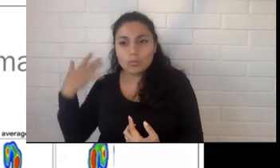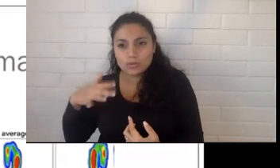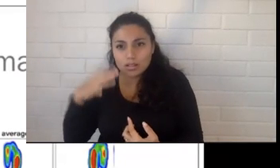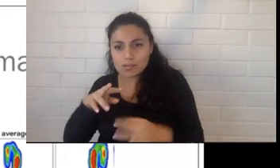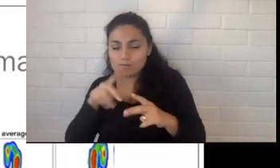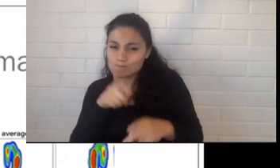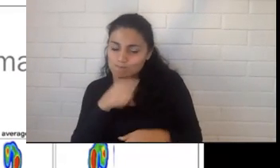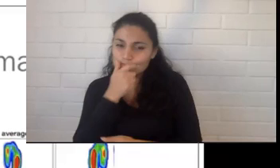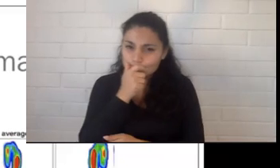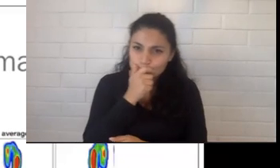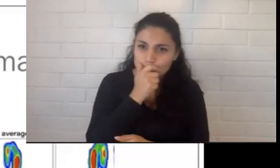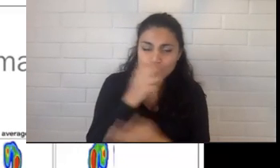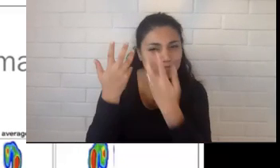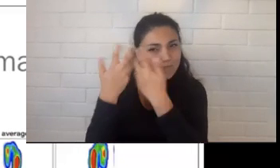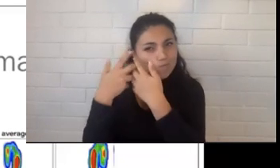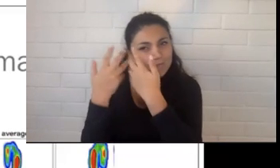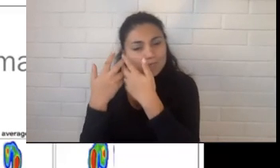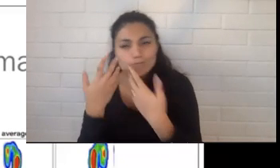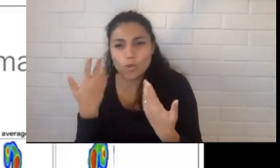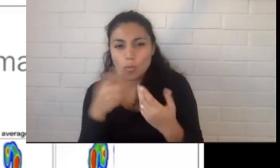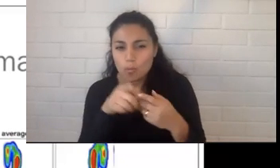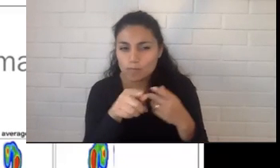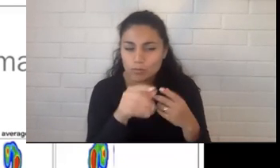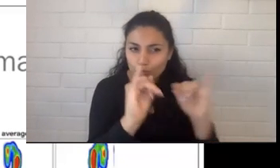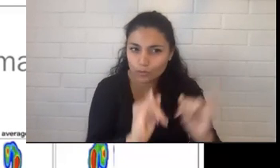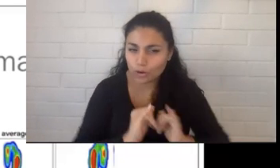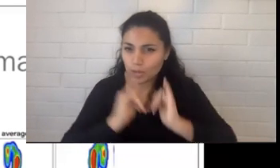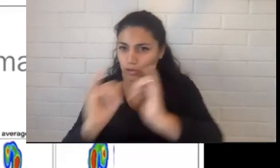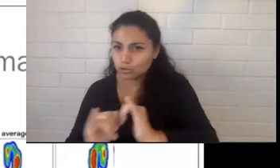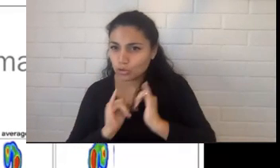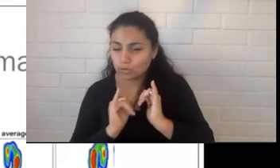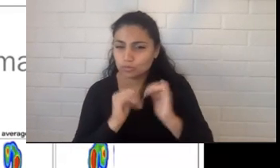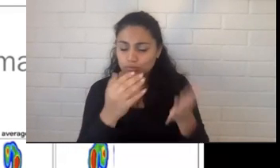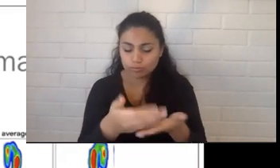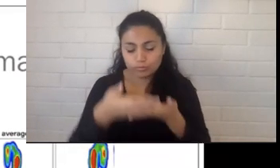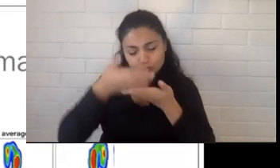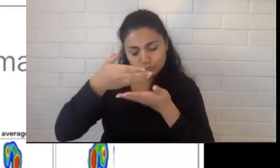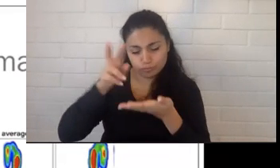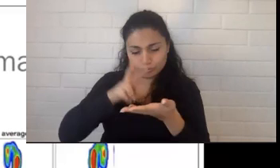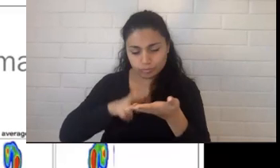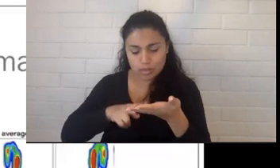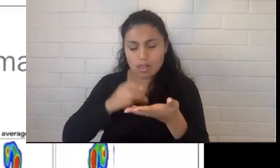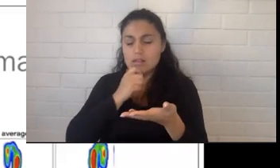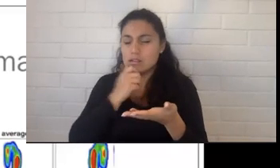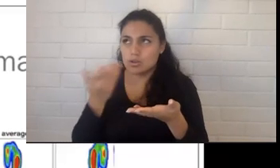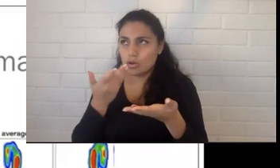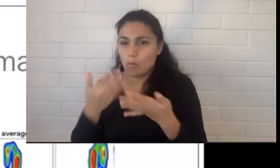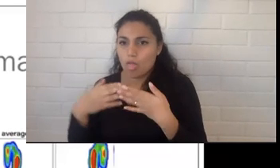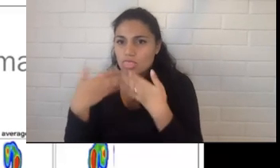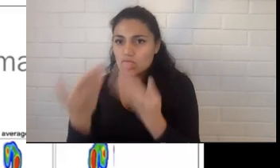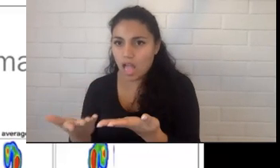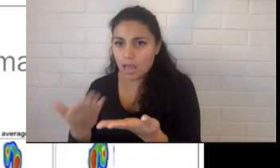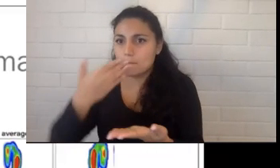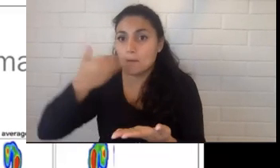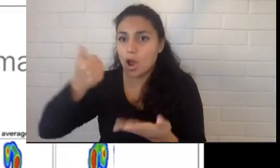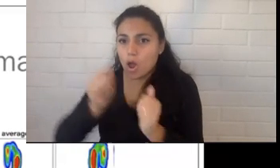una reflexión y tensar cada uno de estos resultados que nos da nuestra plataforma para poder brindarle el mejor acompañamiento